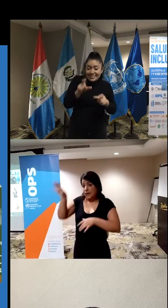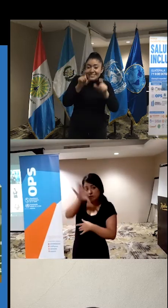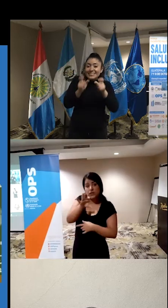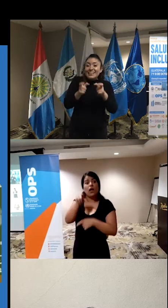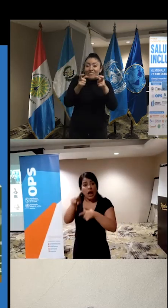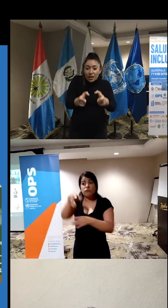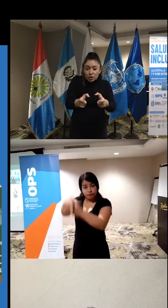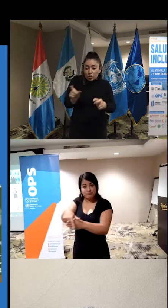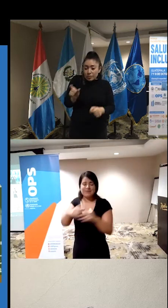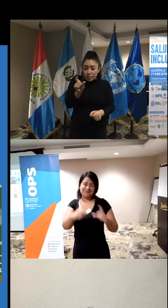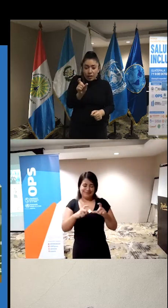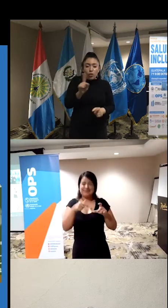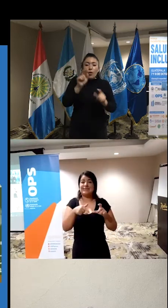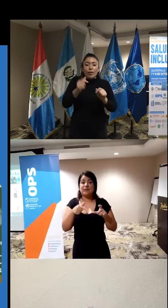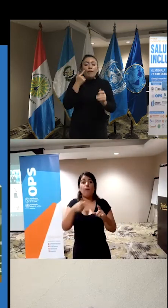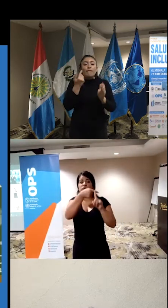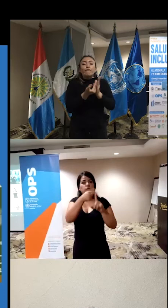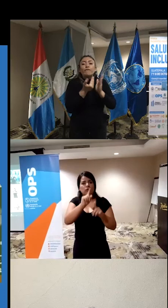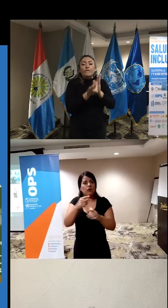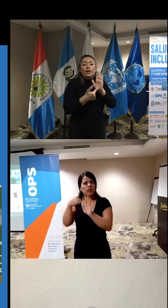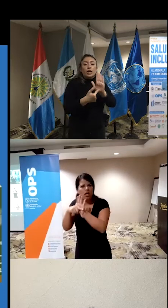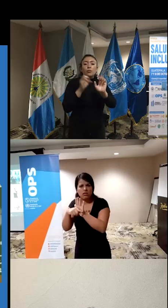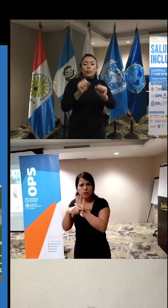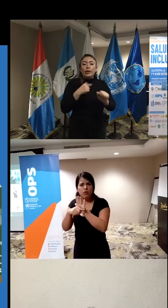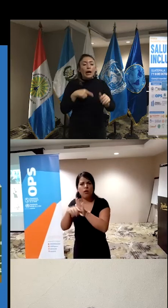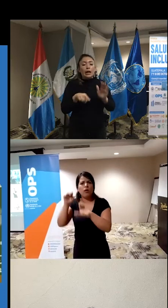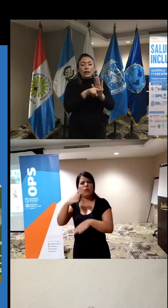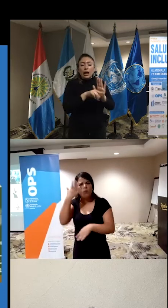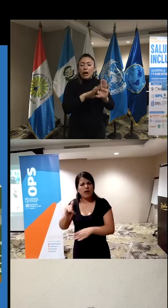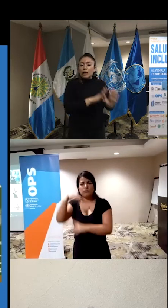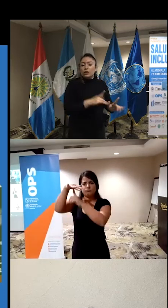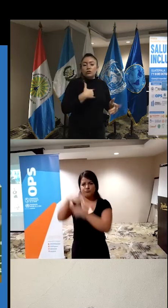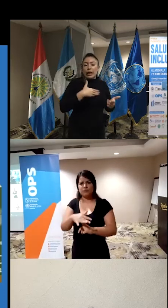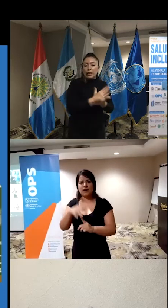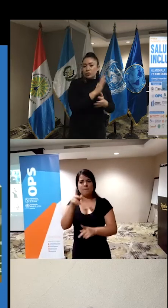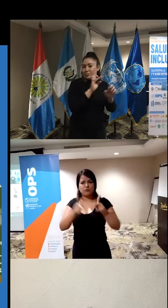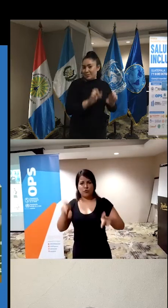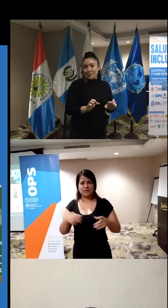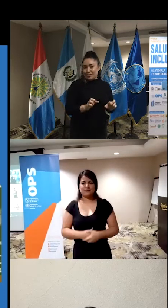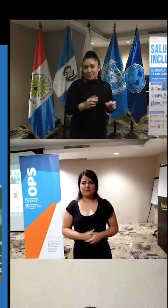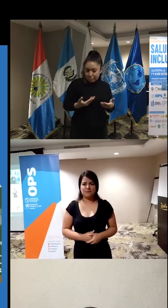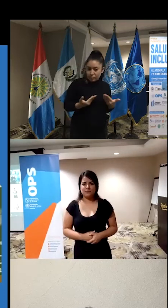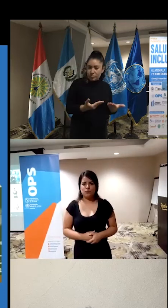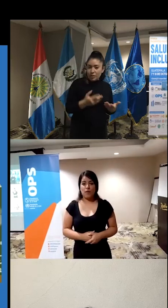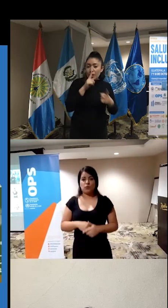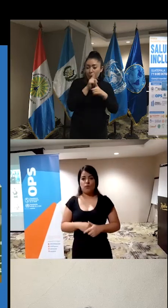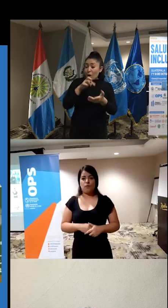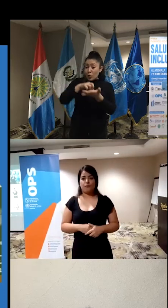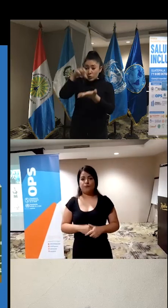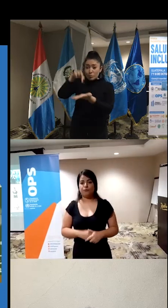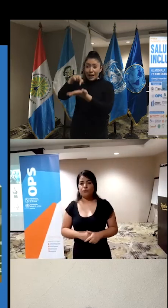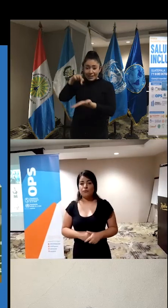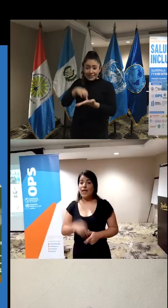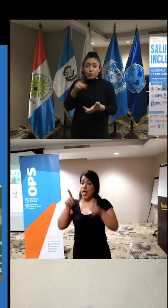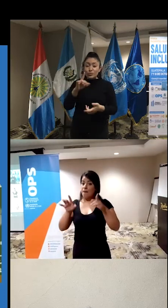de estar fundamentado en negar o restringir los derechos de las personas. Entonces, en los países donde ya